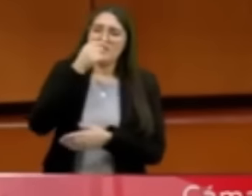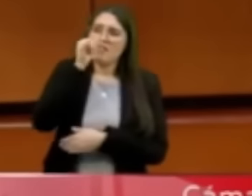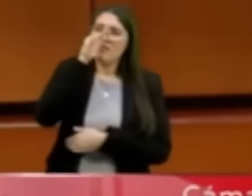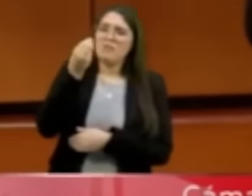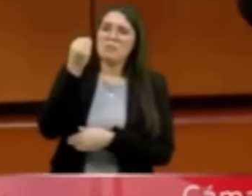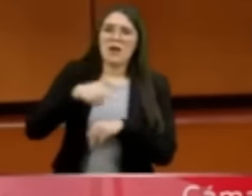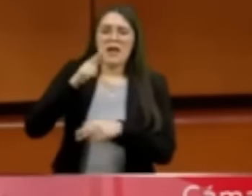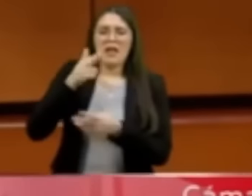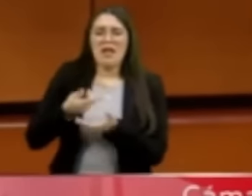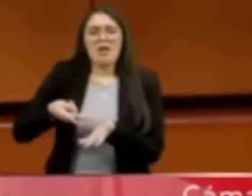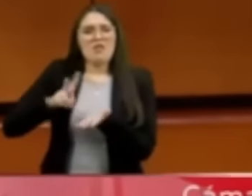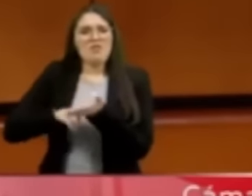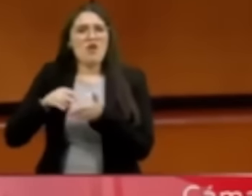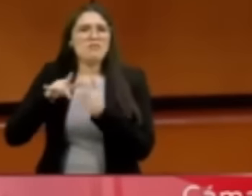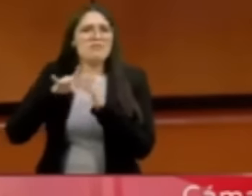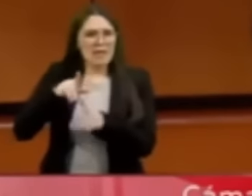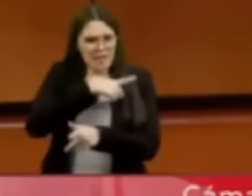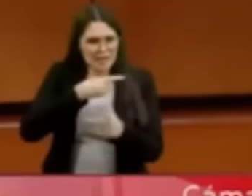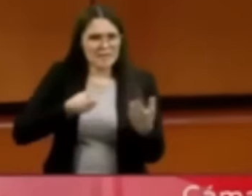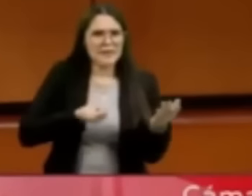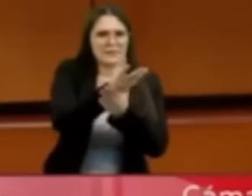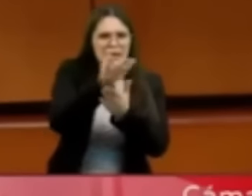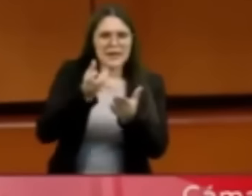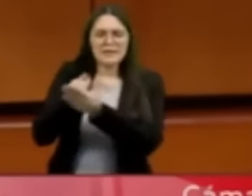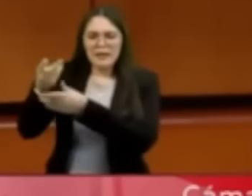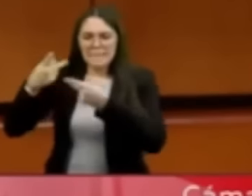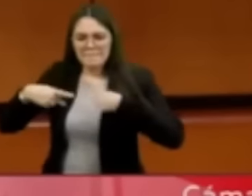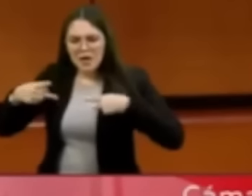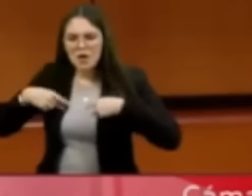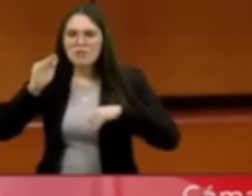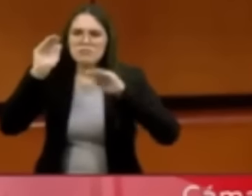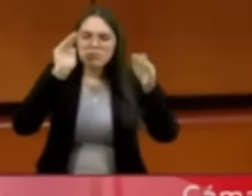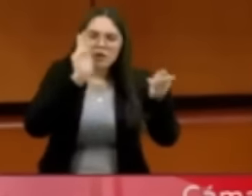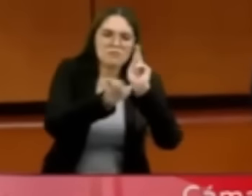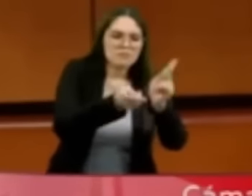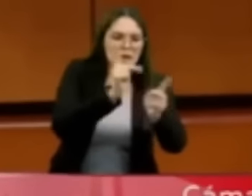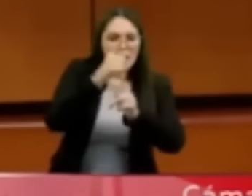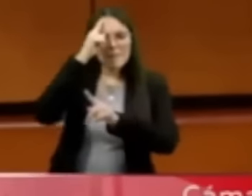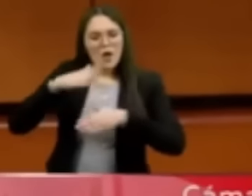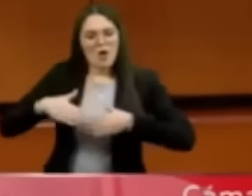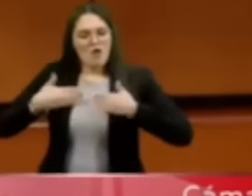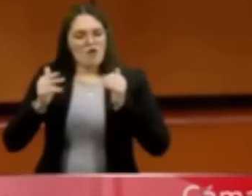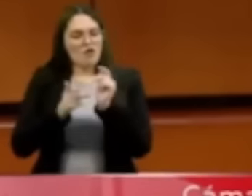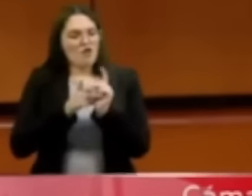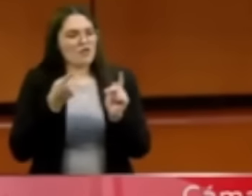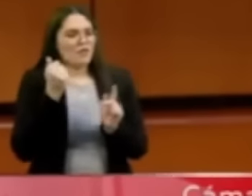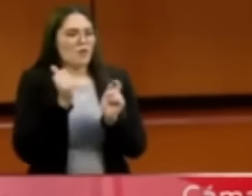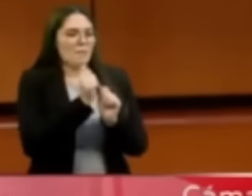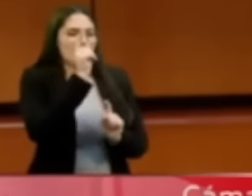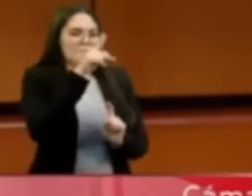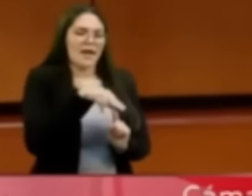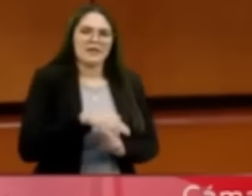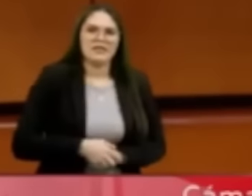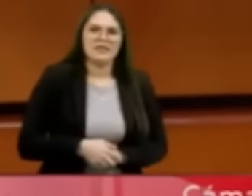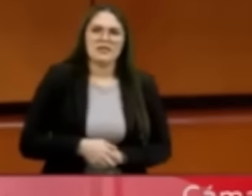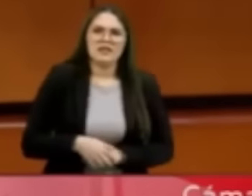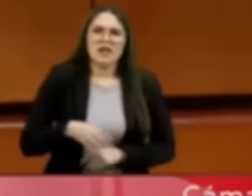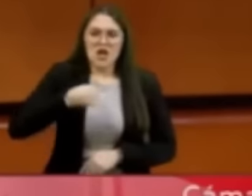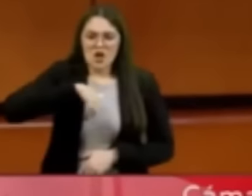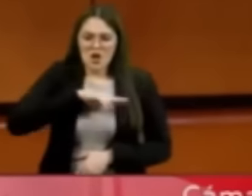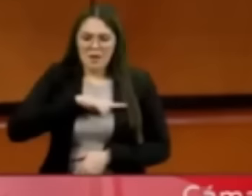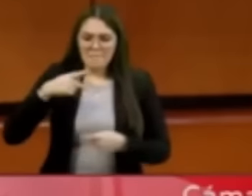en lugar de estar trabajando en la calle para que la gente vuelva a confiar en Acción Nacional. No, a nosotros nadie nos regaló la